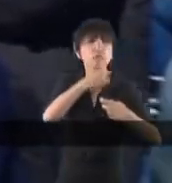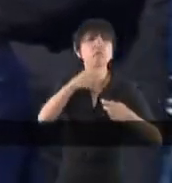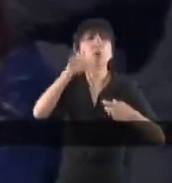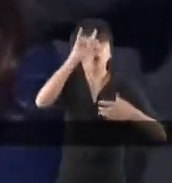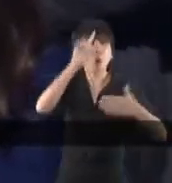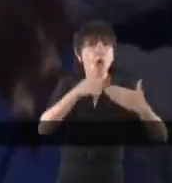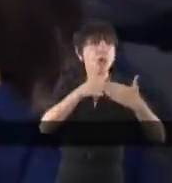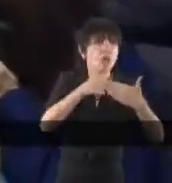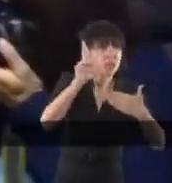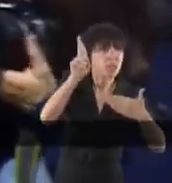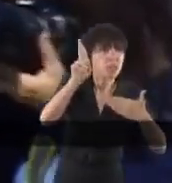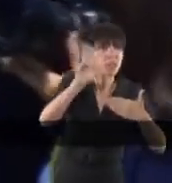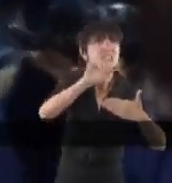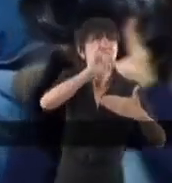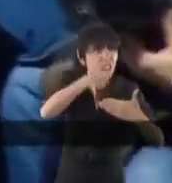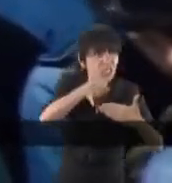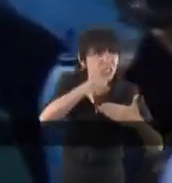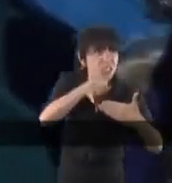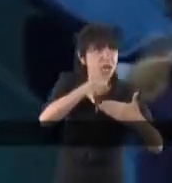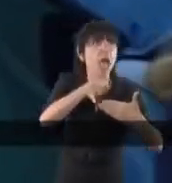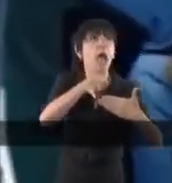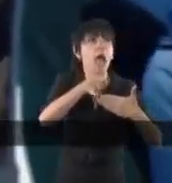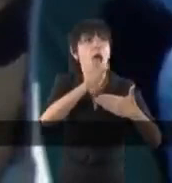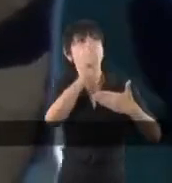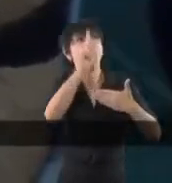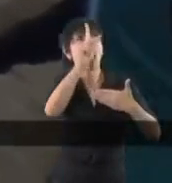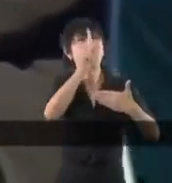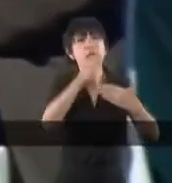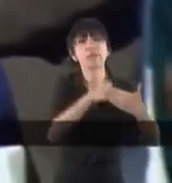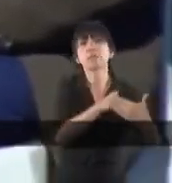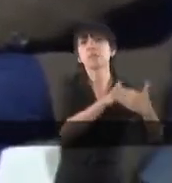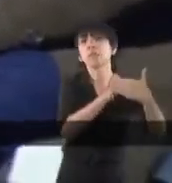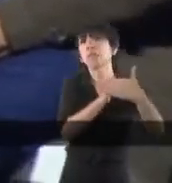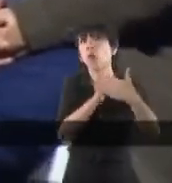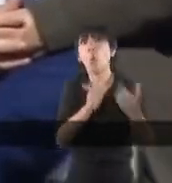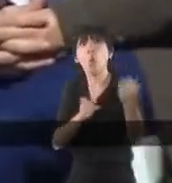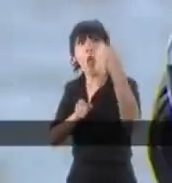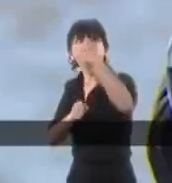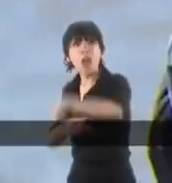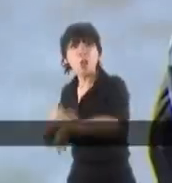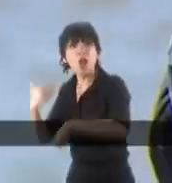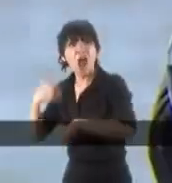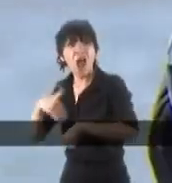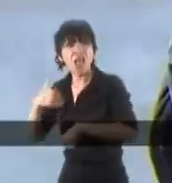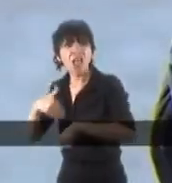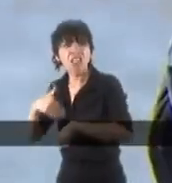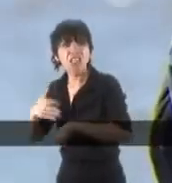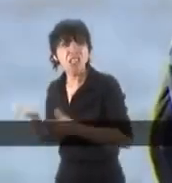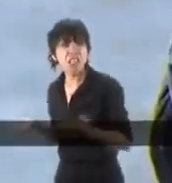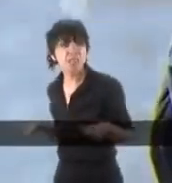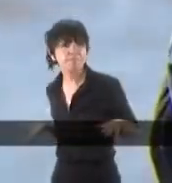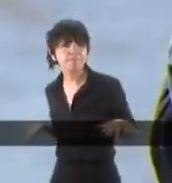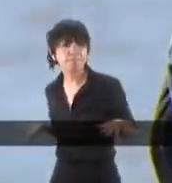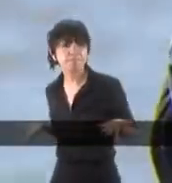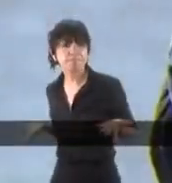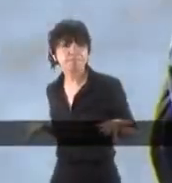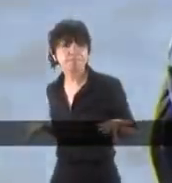ahí poder dirigirse a otro puerto de nuestro país o de nuestra provincia.